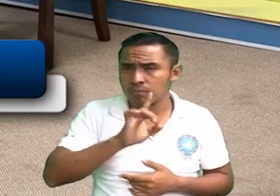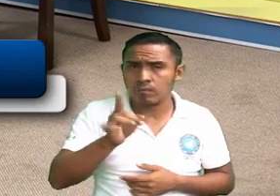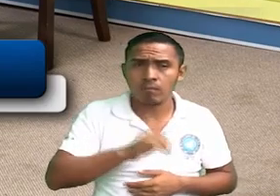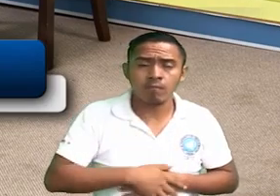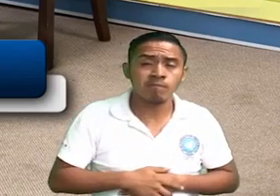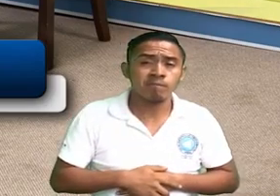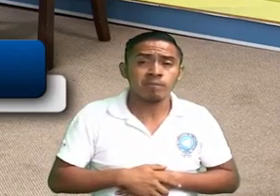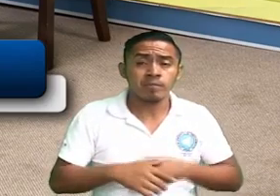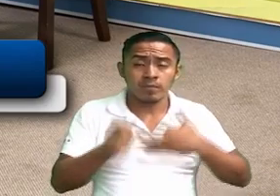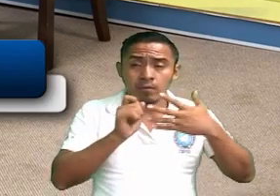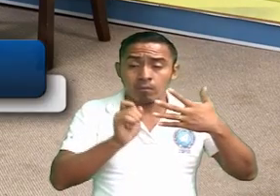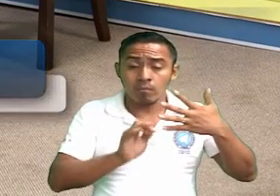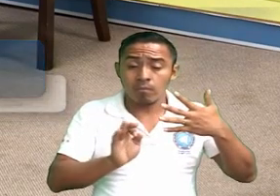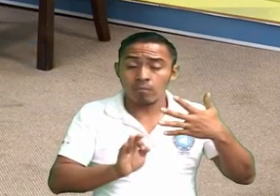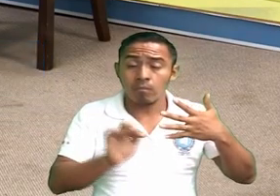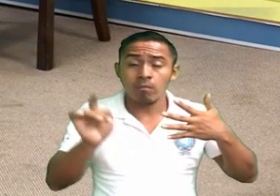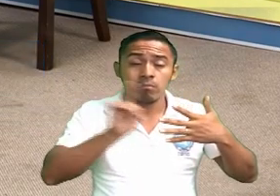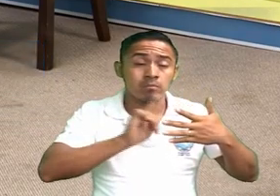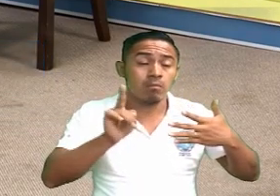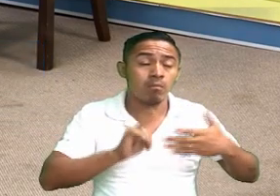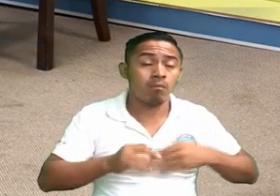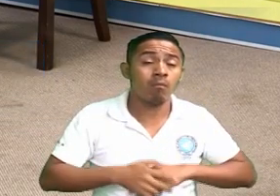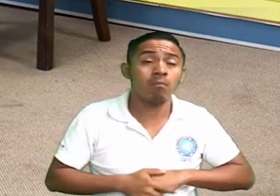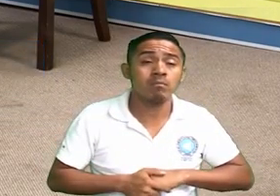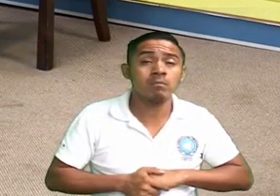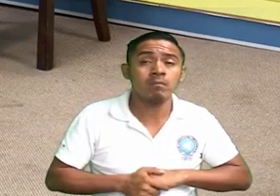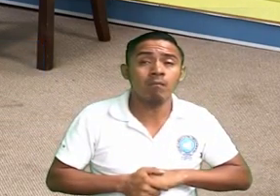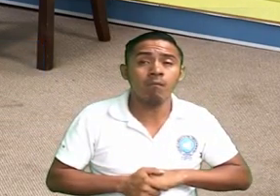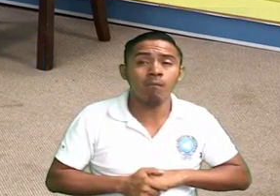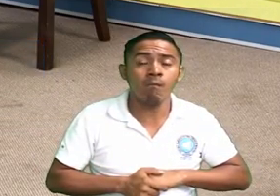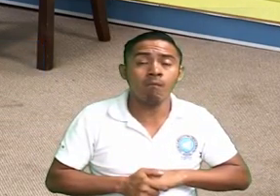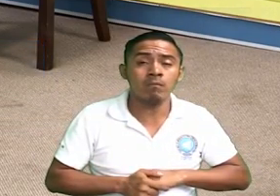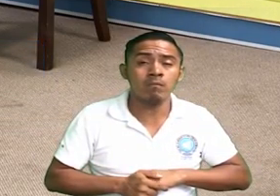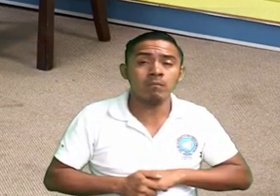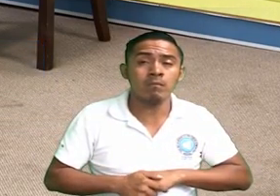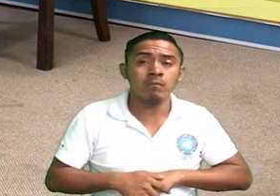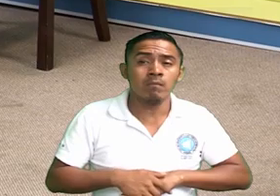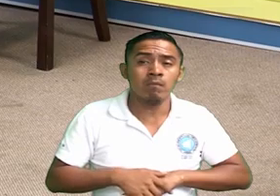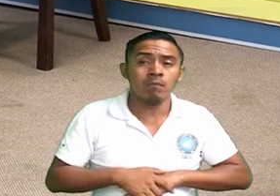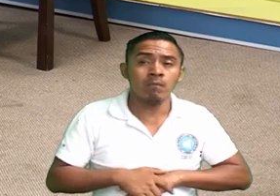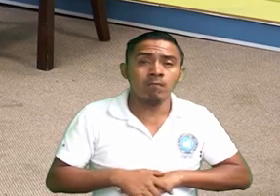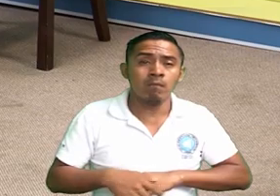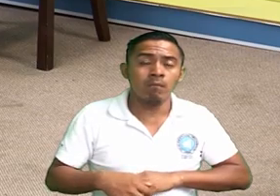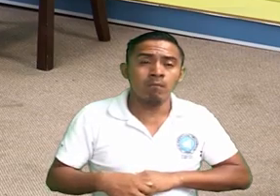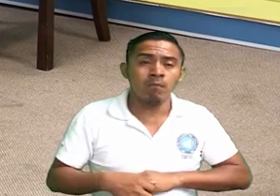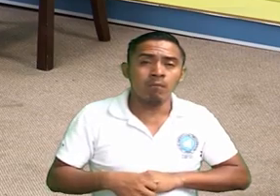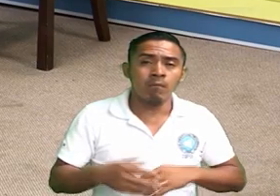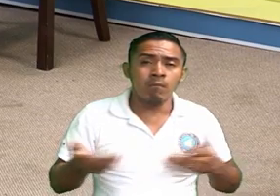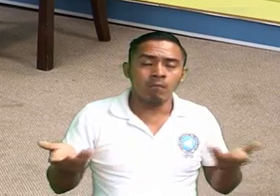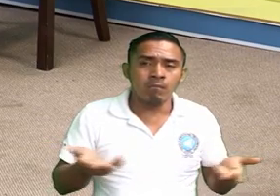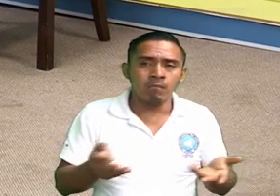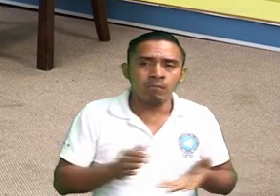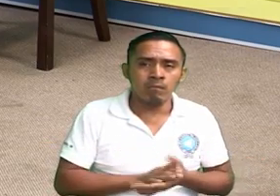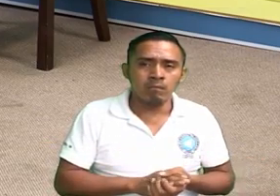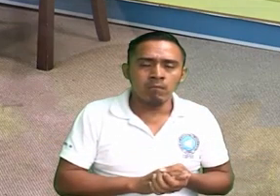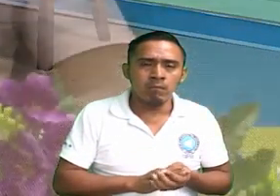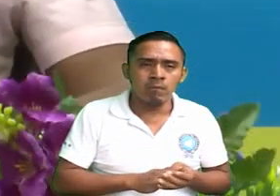pero nacieron antes por la voluntad de Dios. O por algún problema que tuvo la madre en el embarazo. Hay niños que no, hay niños